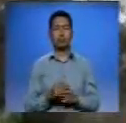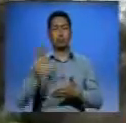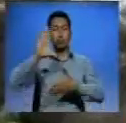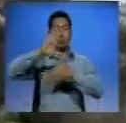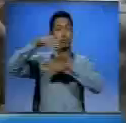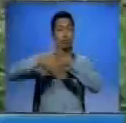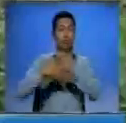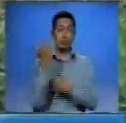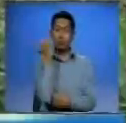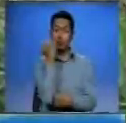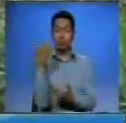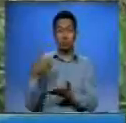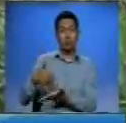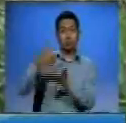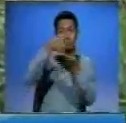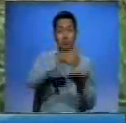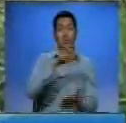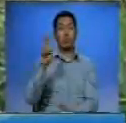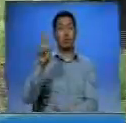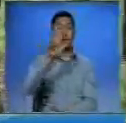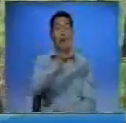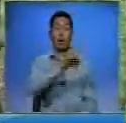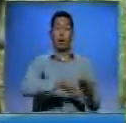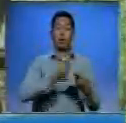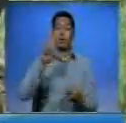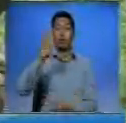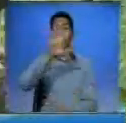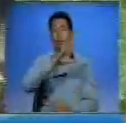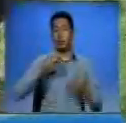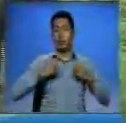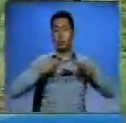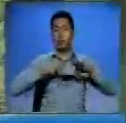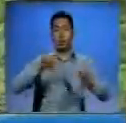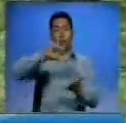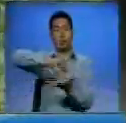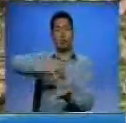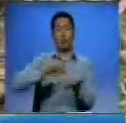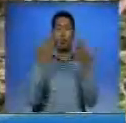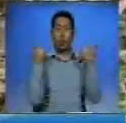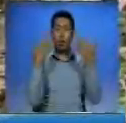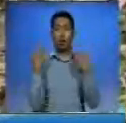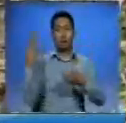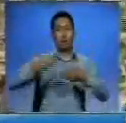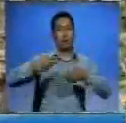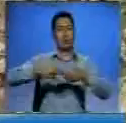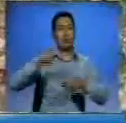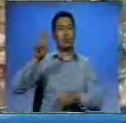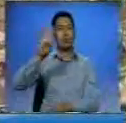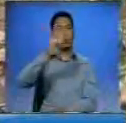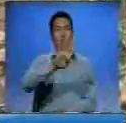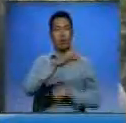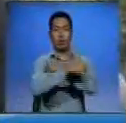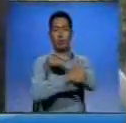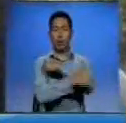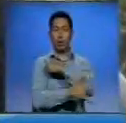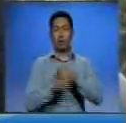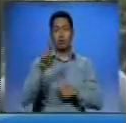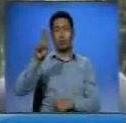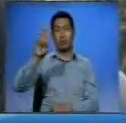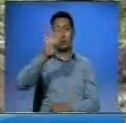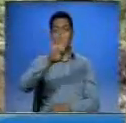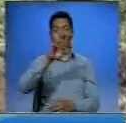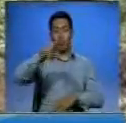se efectuará entre el 23 y 25 de septiembre en Guayaquil, con la participación de 24 países. 25